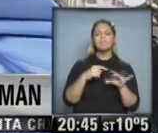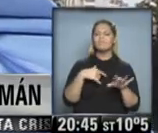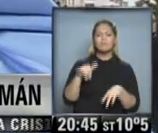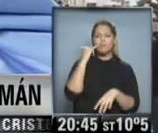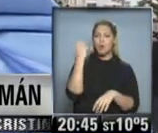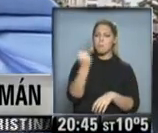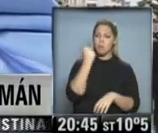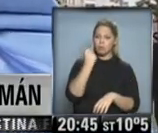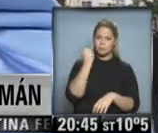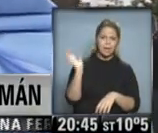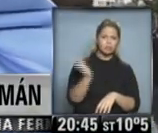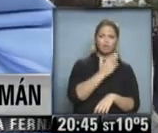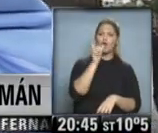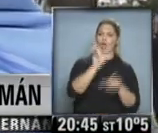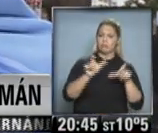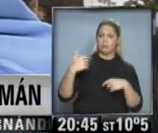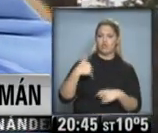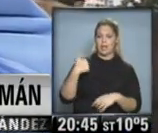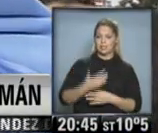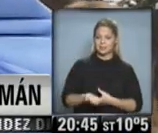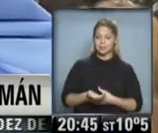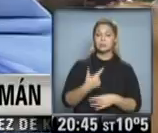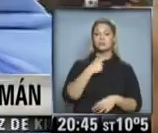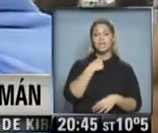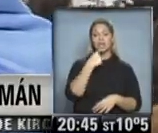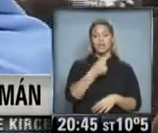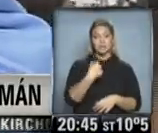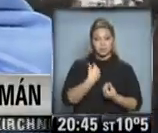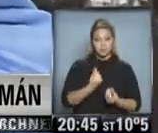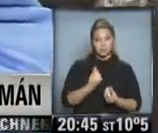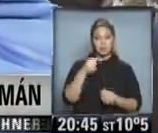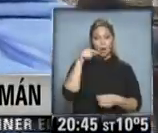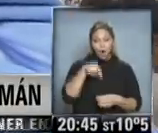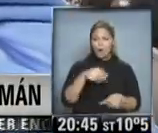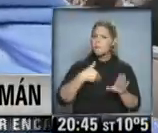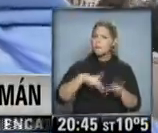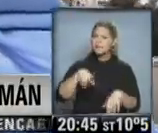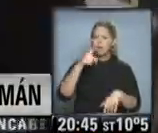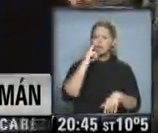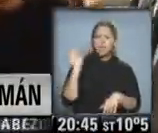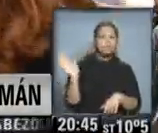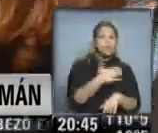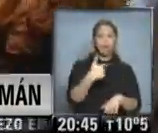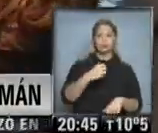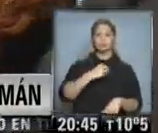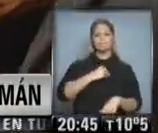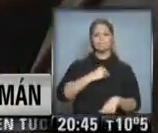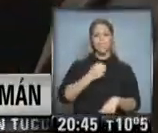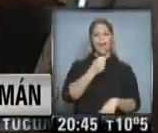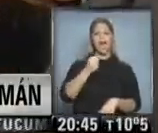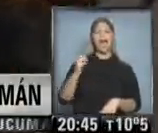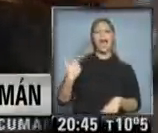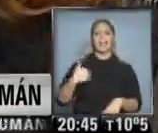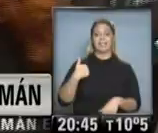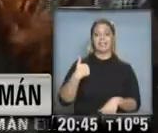muy importante para nosotros los argentinos. Quiero hacer hincapié en eso. Hoy, más que nunca, somos todos argentinos. Somos de acá,